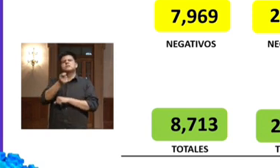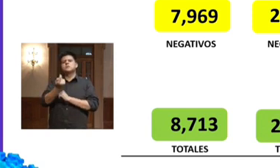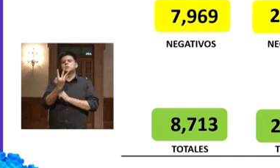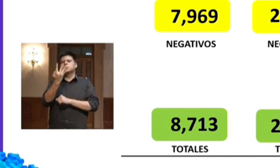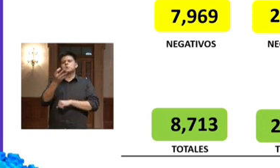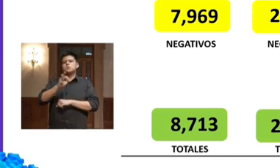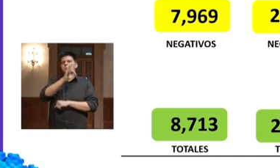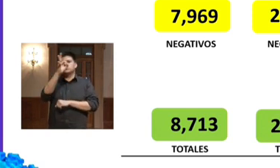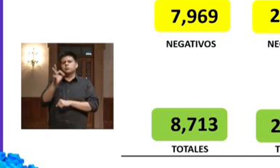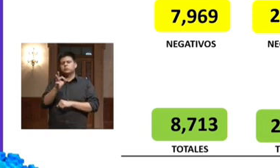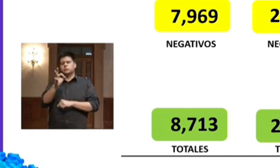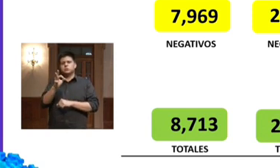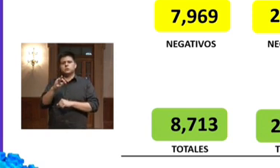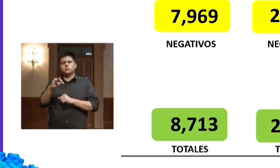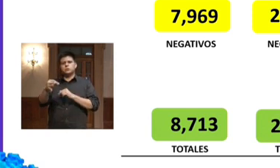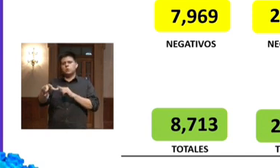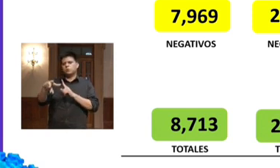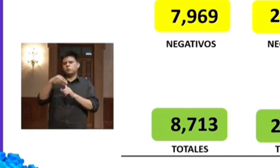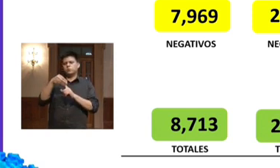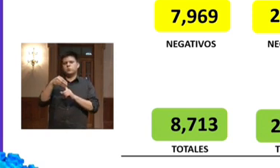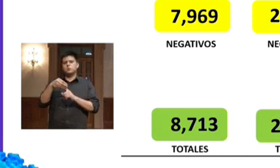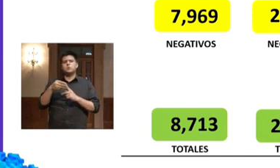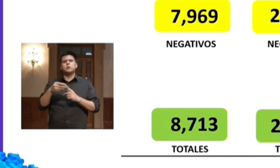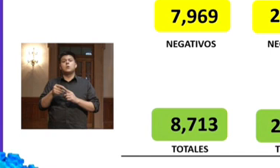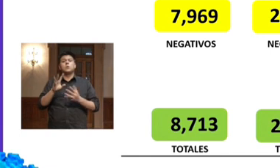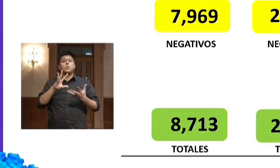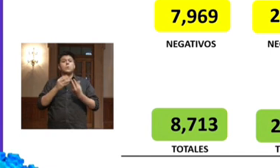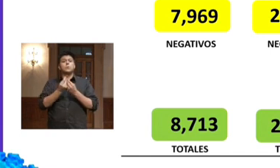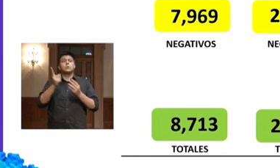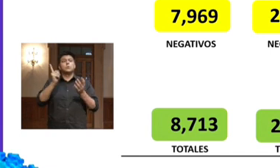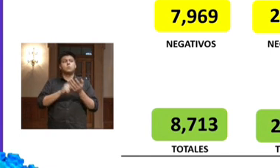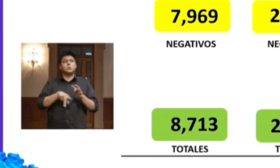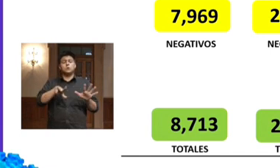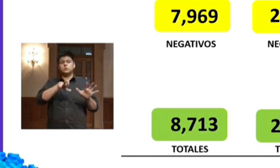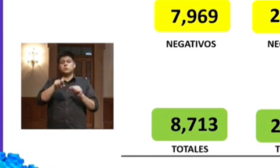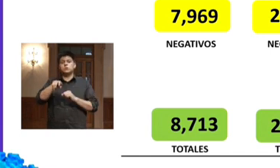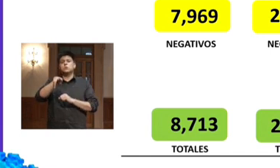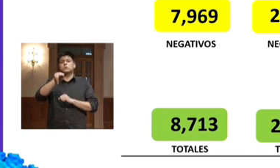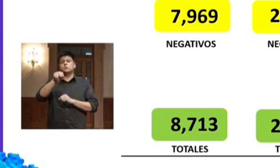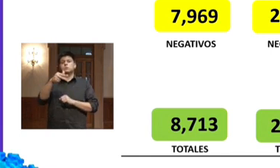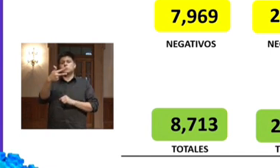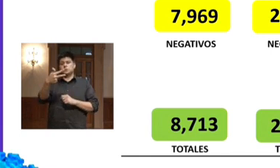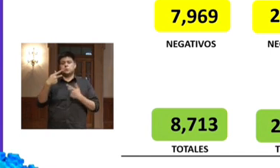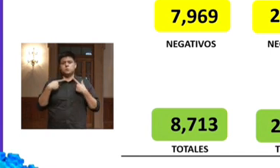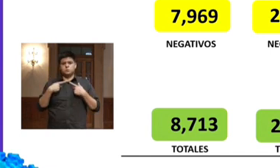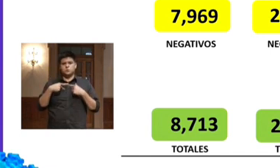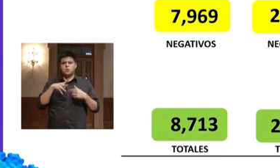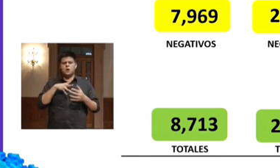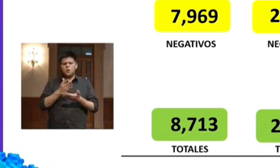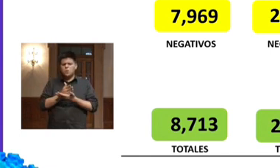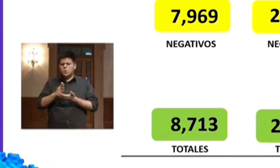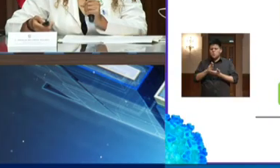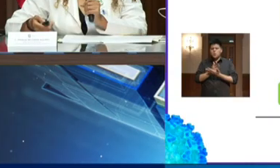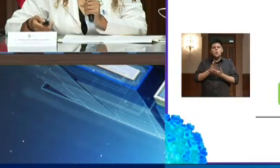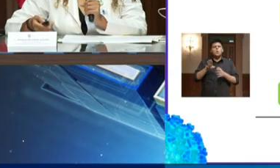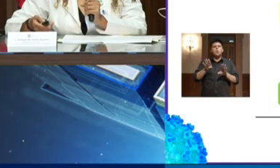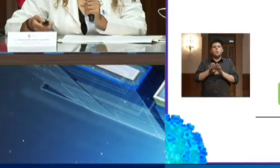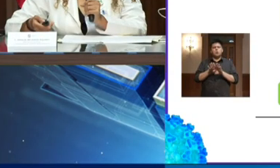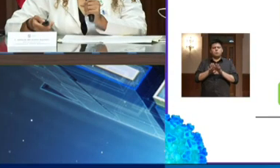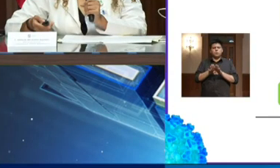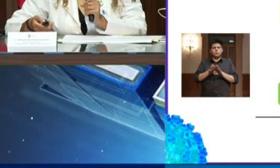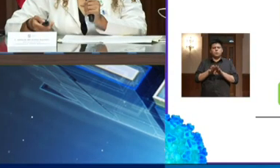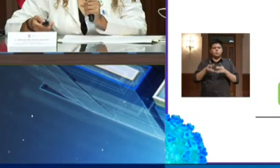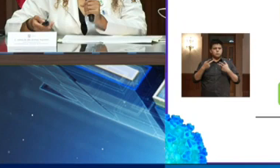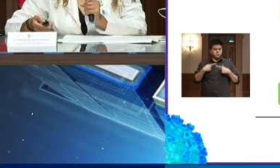4%, y estos 1.888 casos se distribuyen de la siguiente manera. Los